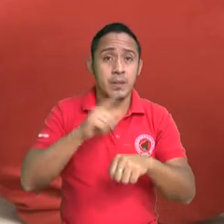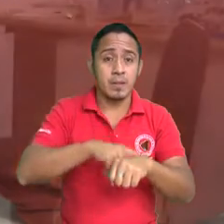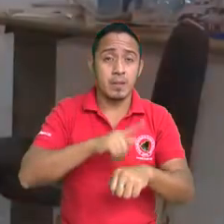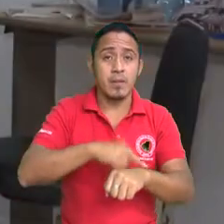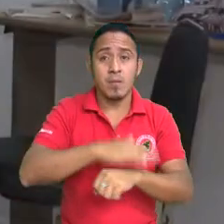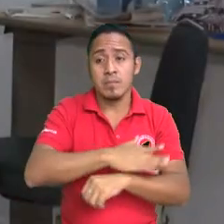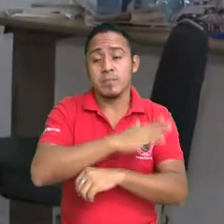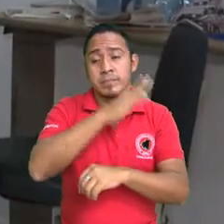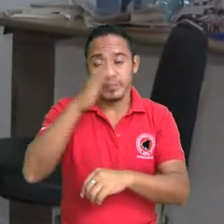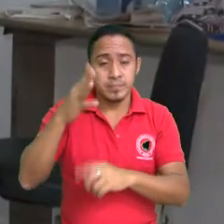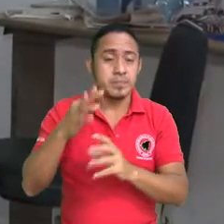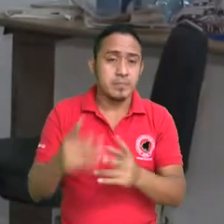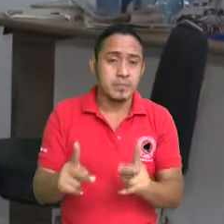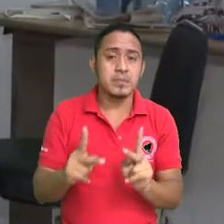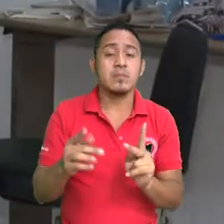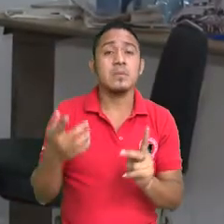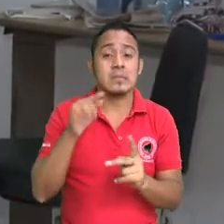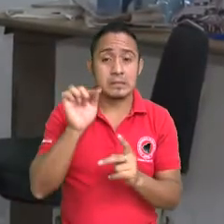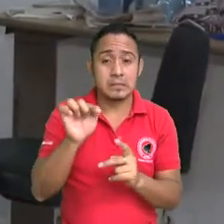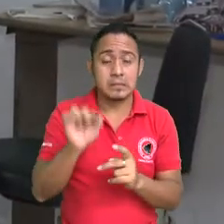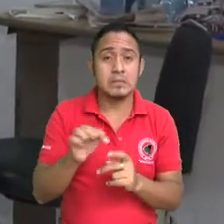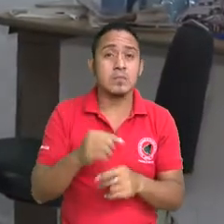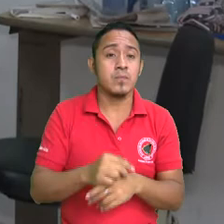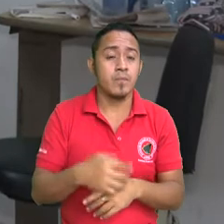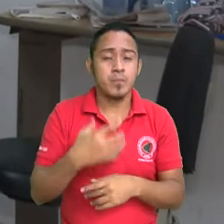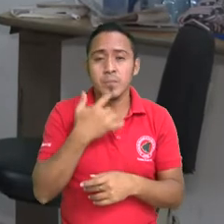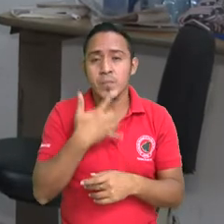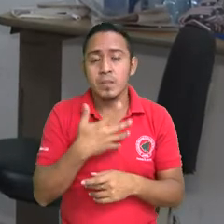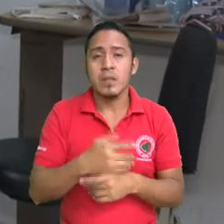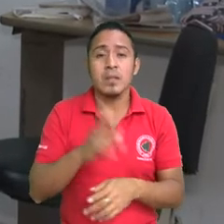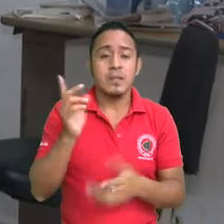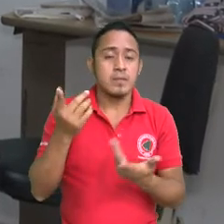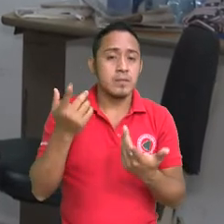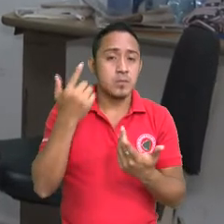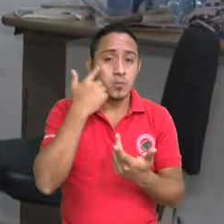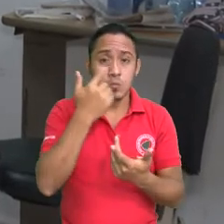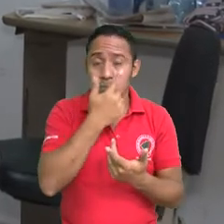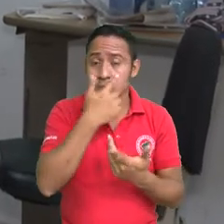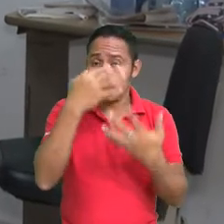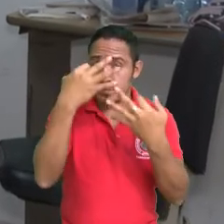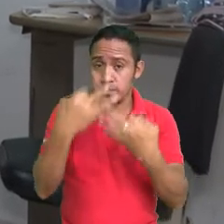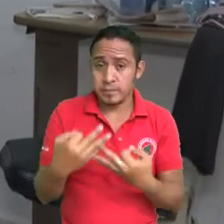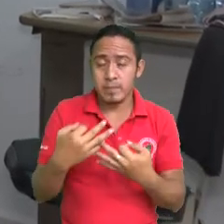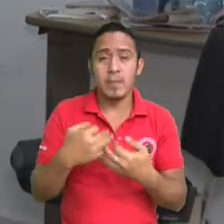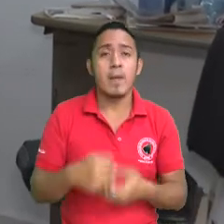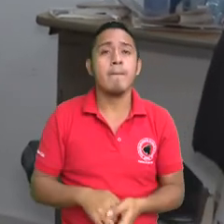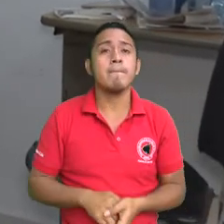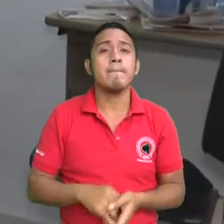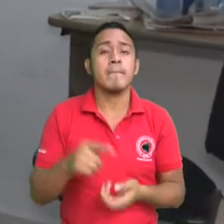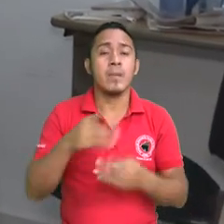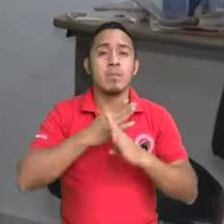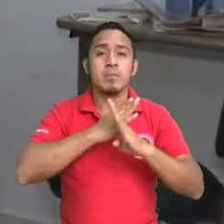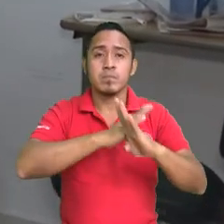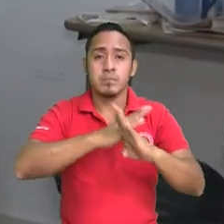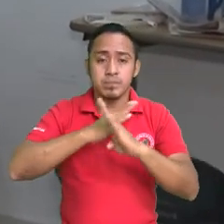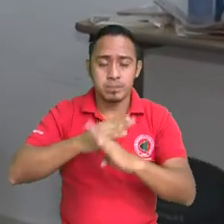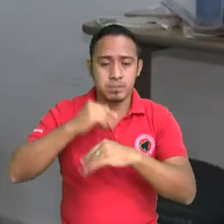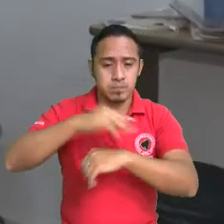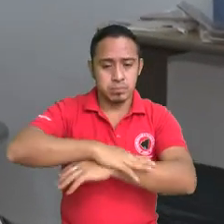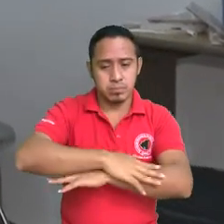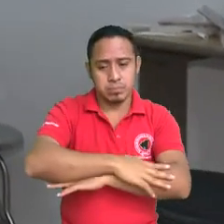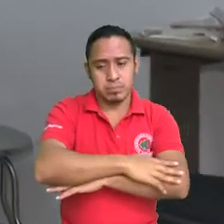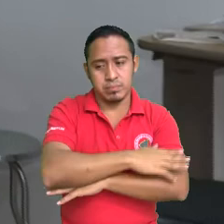más tiempo de su uso, pero es inmediato para que el ojo se vaya adaptando y esto trata de evitar de que esto